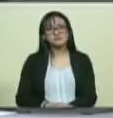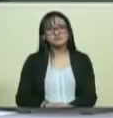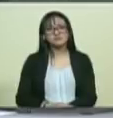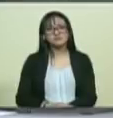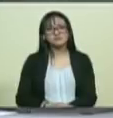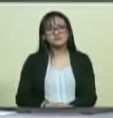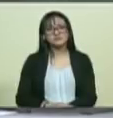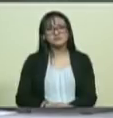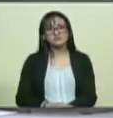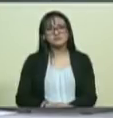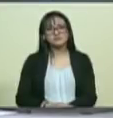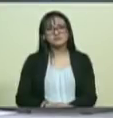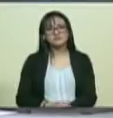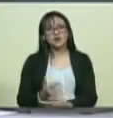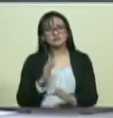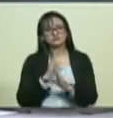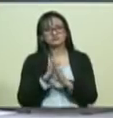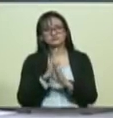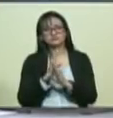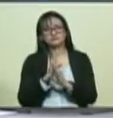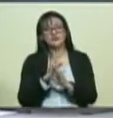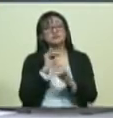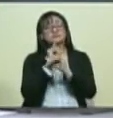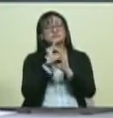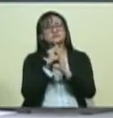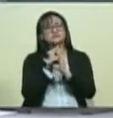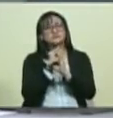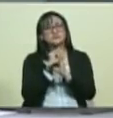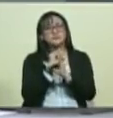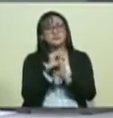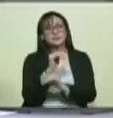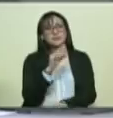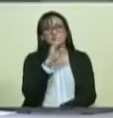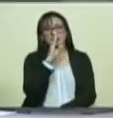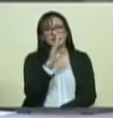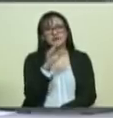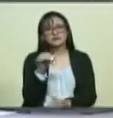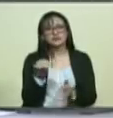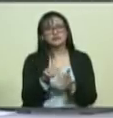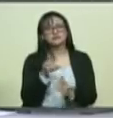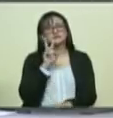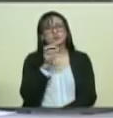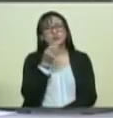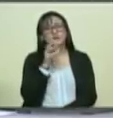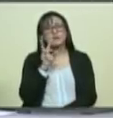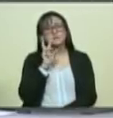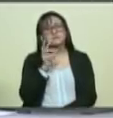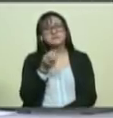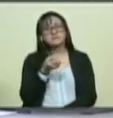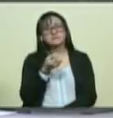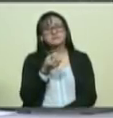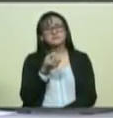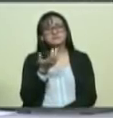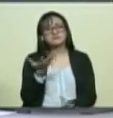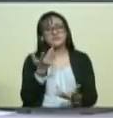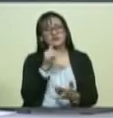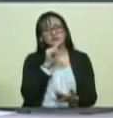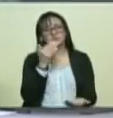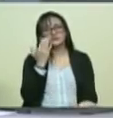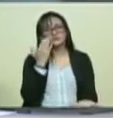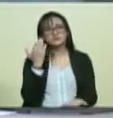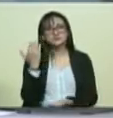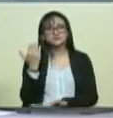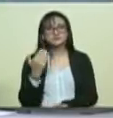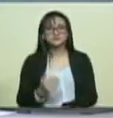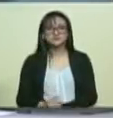ahora mismo vamos a establecer un contacto en vivo y directo al palacio de gobierno exactamente al salón de prensa simón bolívar nuestro compañero asdrúbal lópez graph y nos comentas